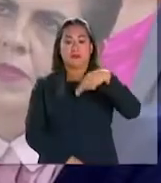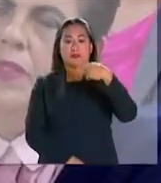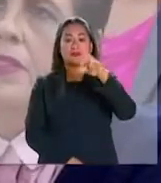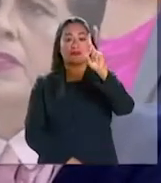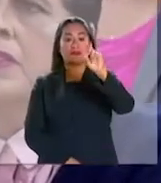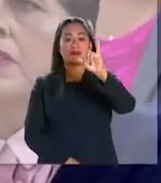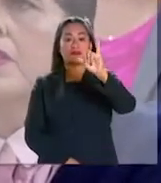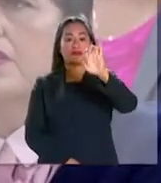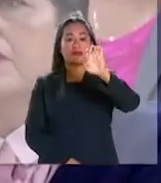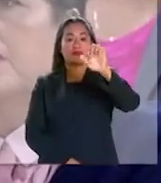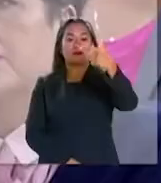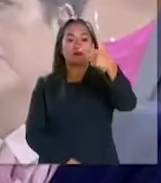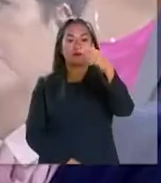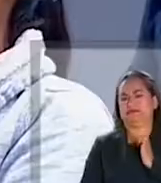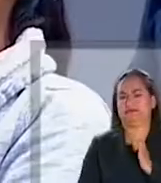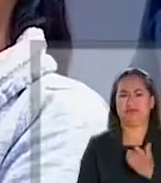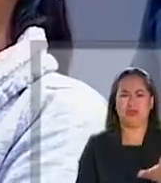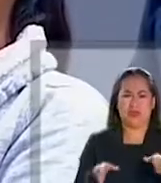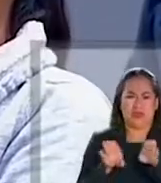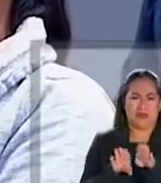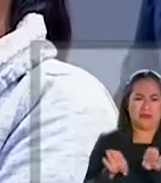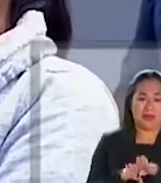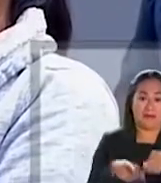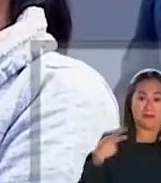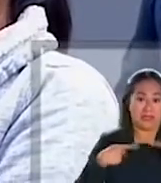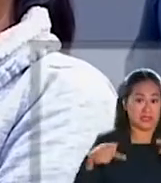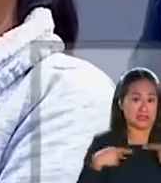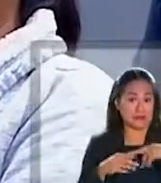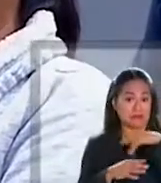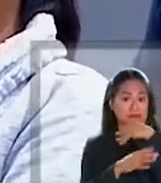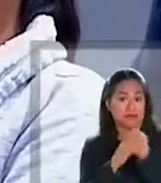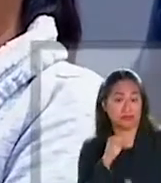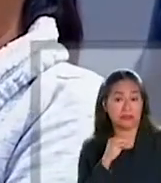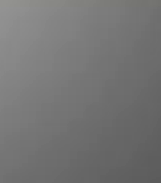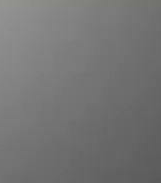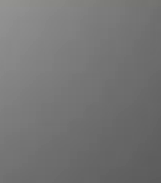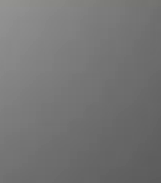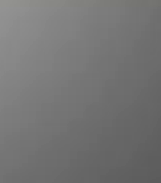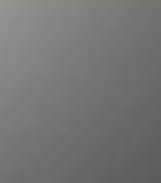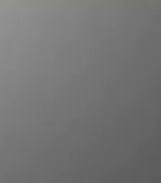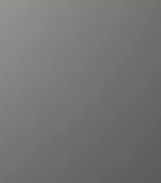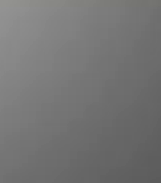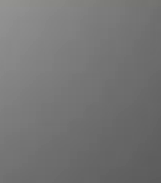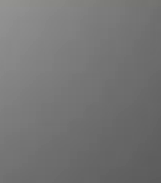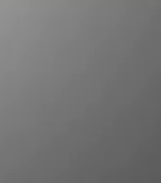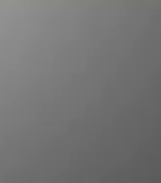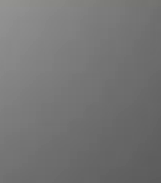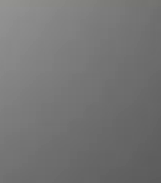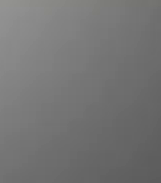ayuda de los ciudadanos quienes por primera vez participaron en un debate presidencial notimex